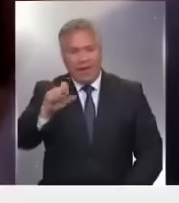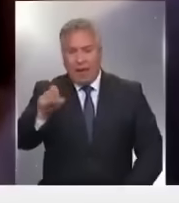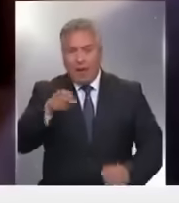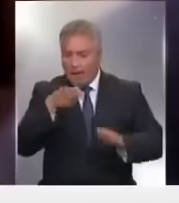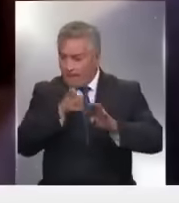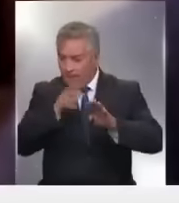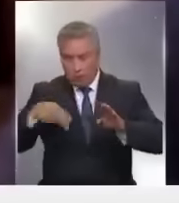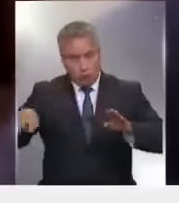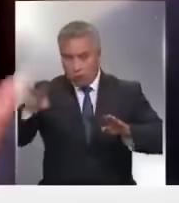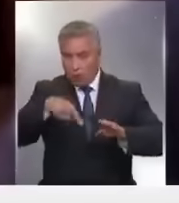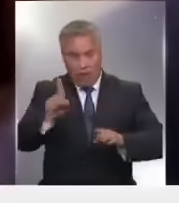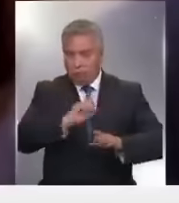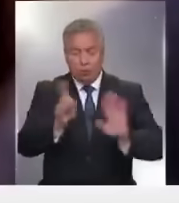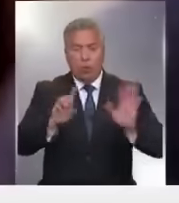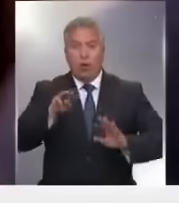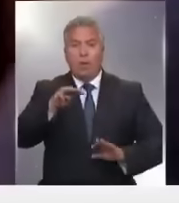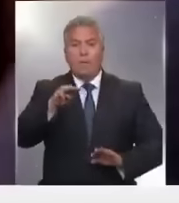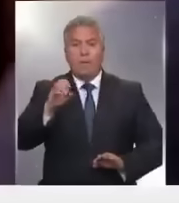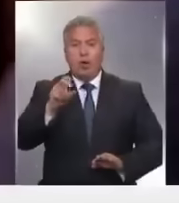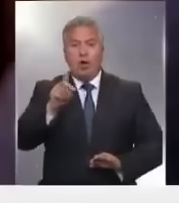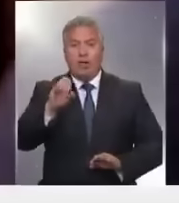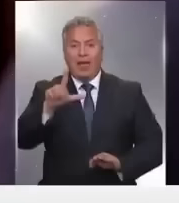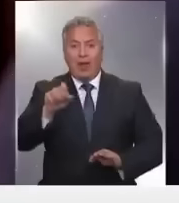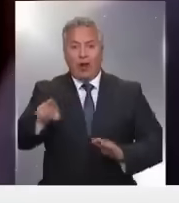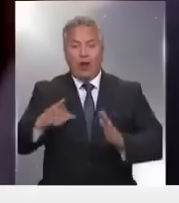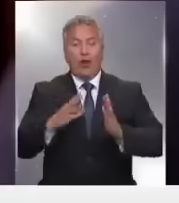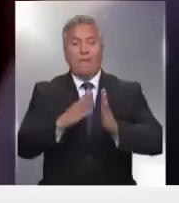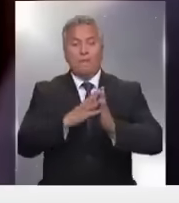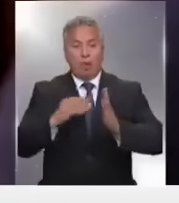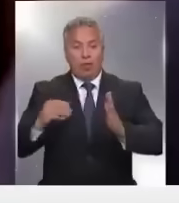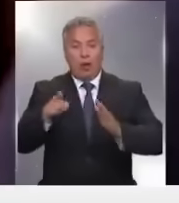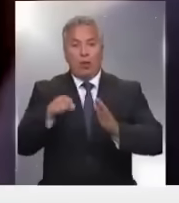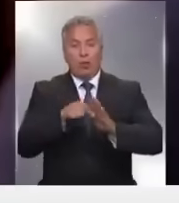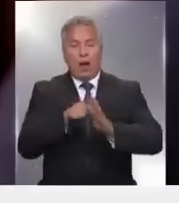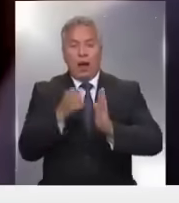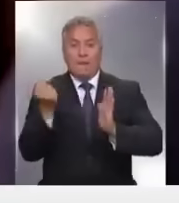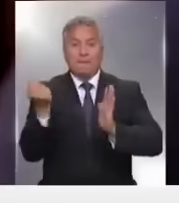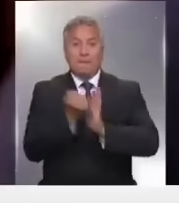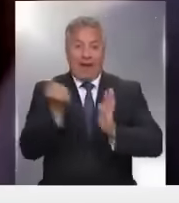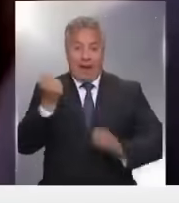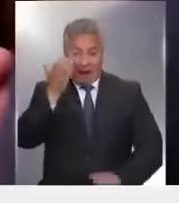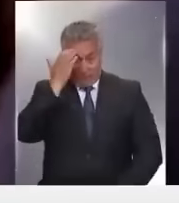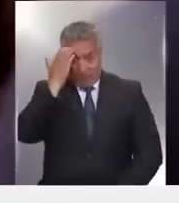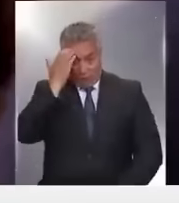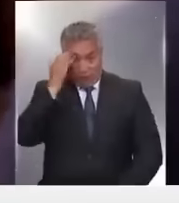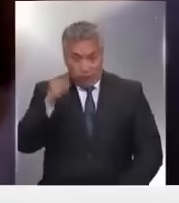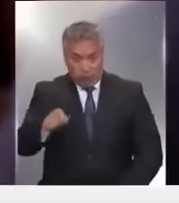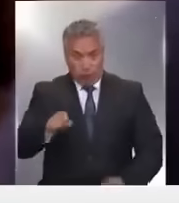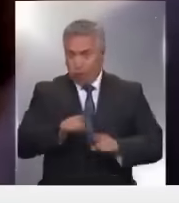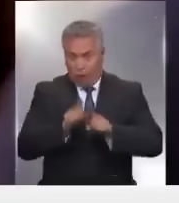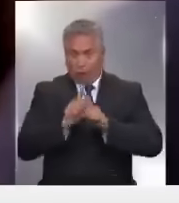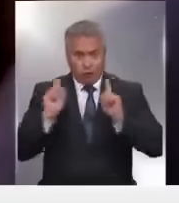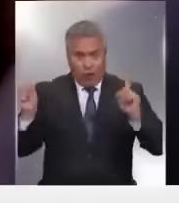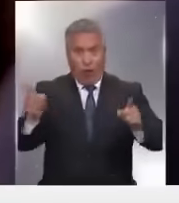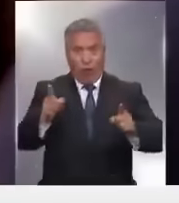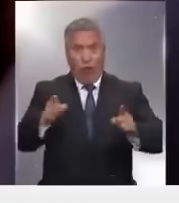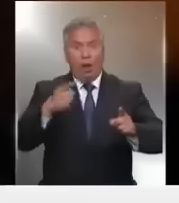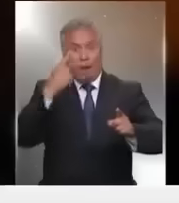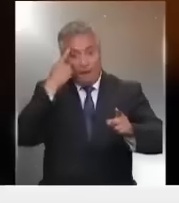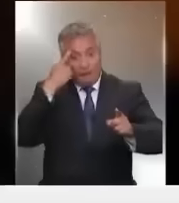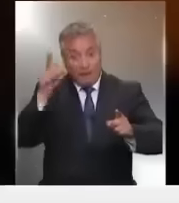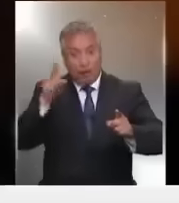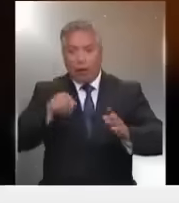pintura. Es un modelo de una marca reconocida, es un modelo que está en todos lados, pero es